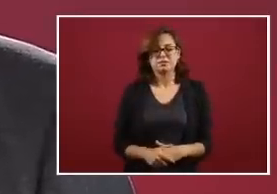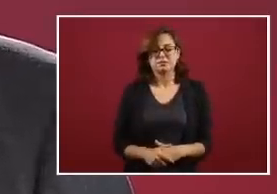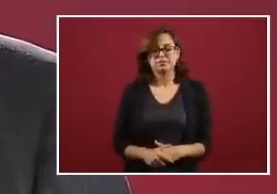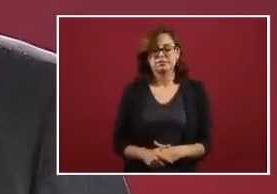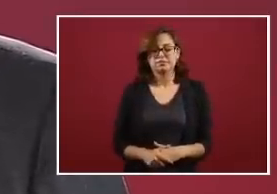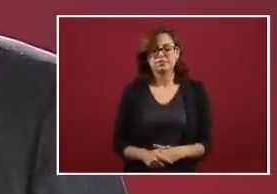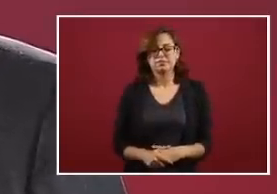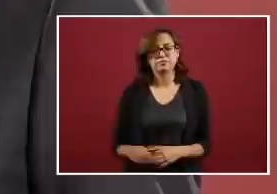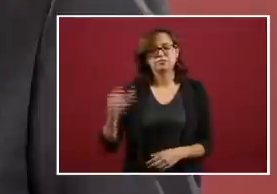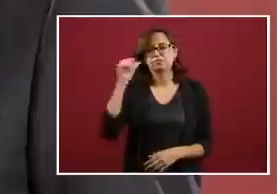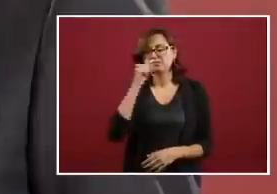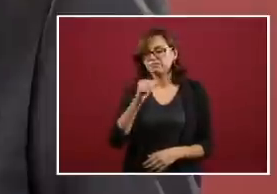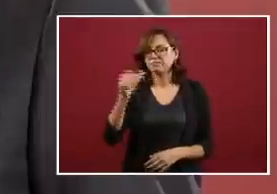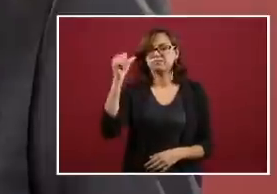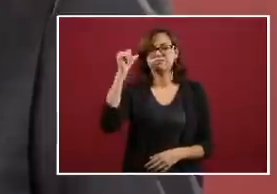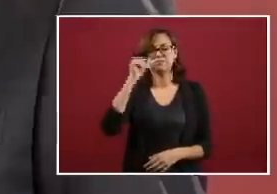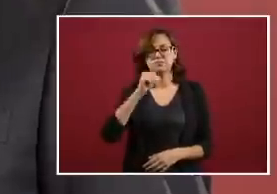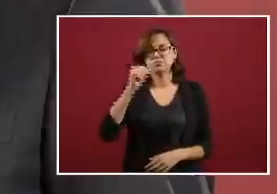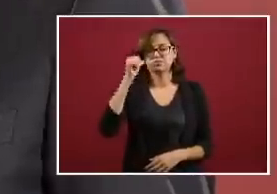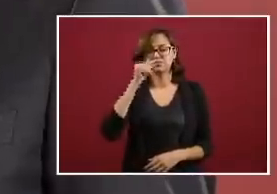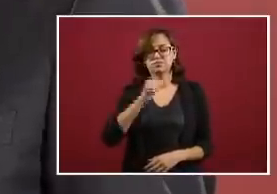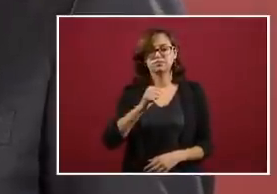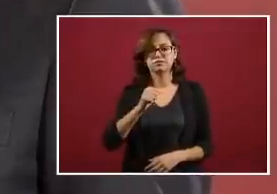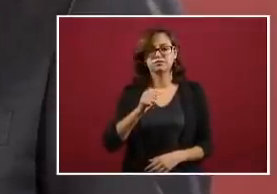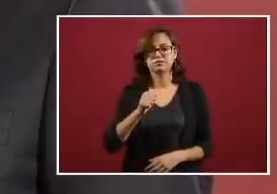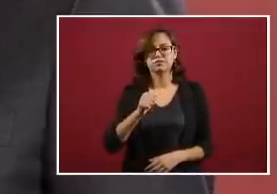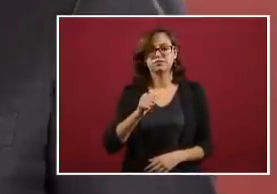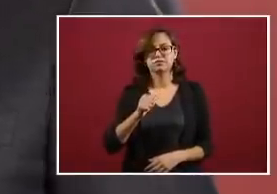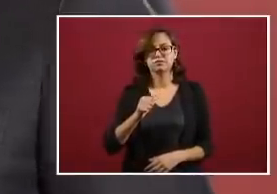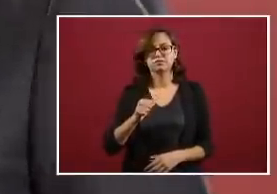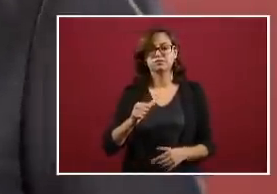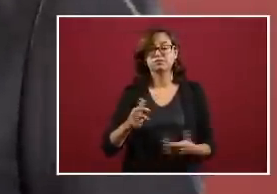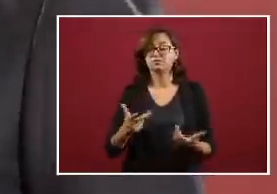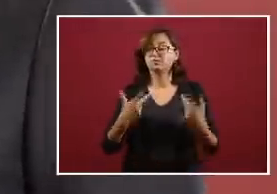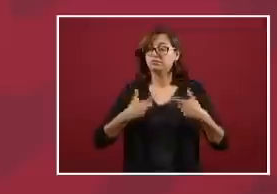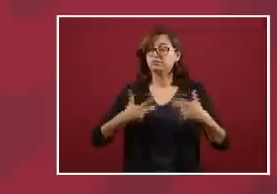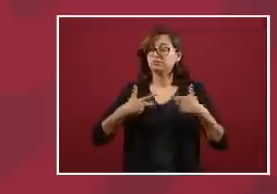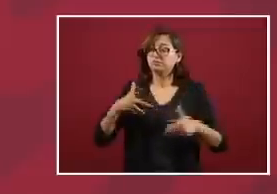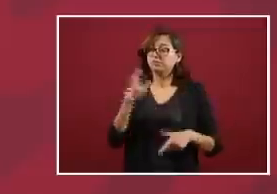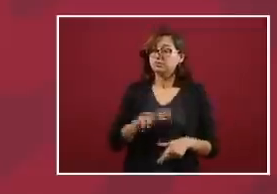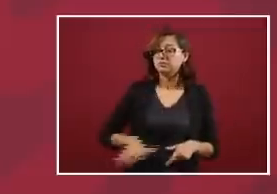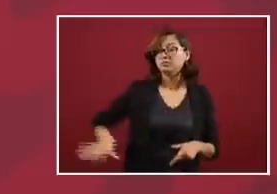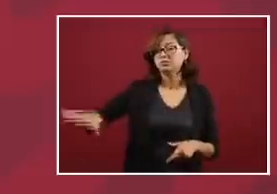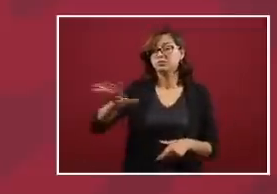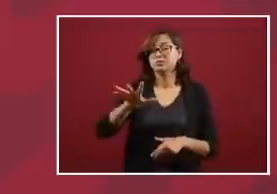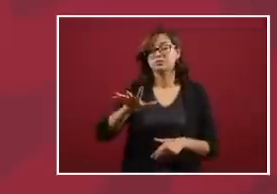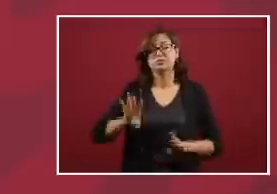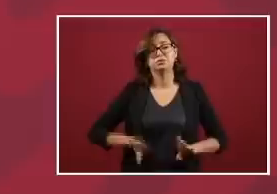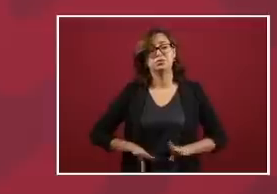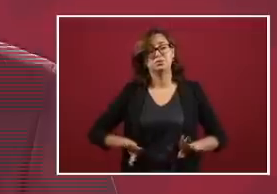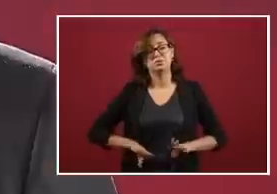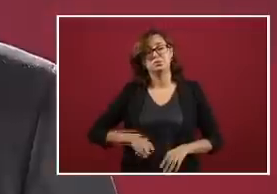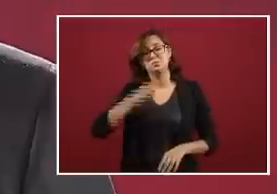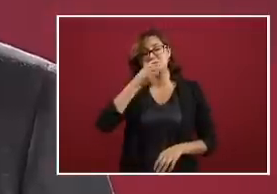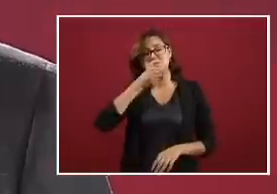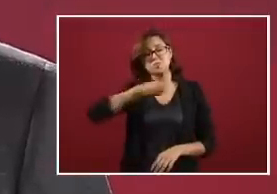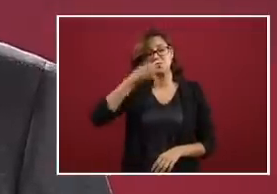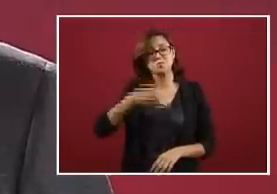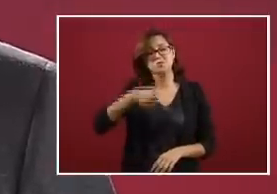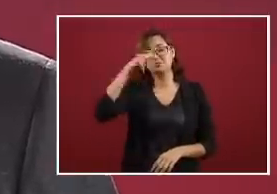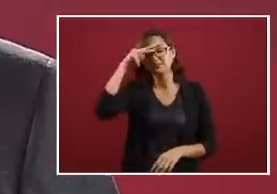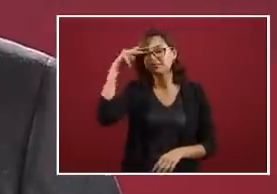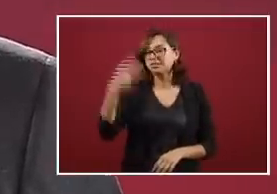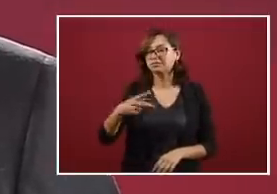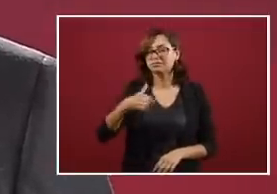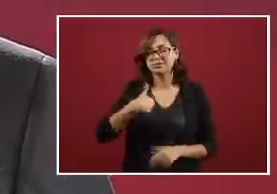estar al servicio de un pueblo extraordinario como el pueblo nuestro, como el pueblo de